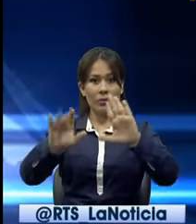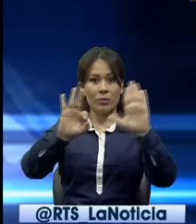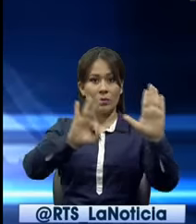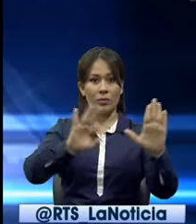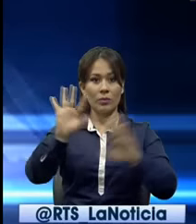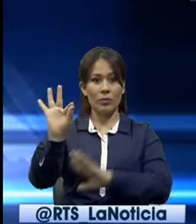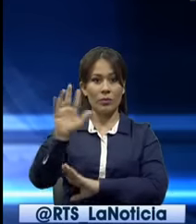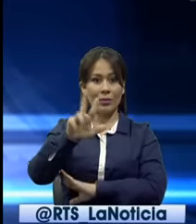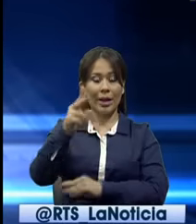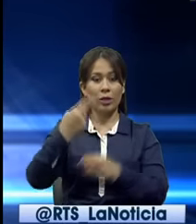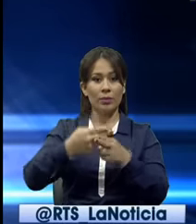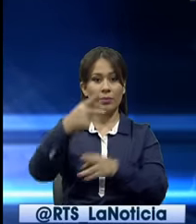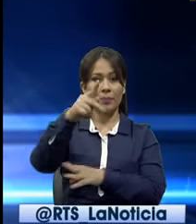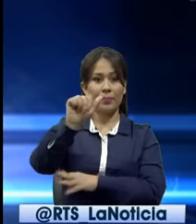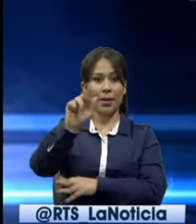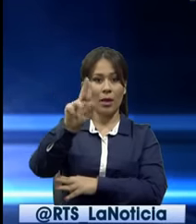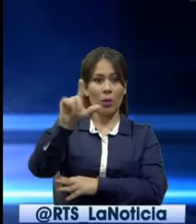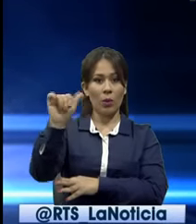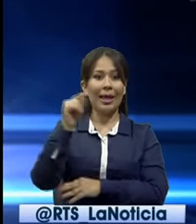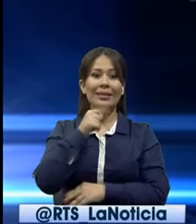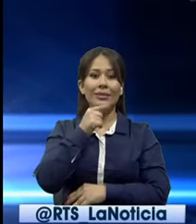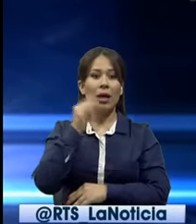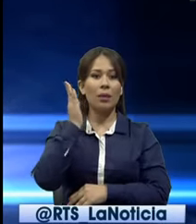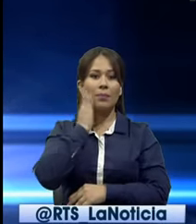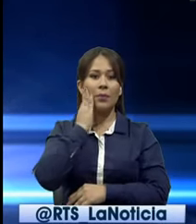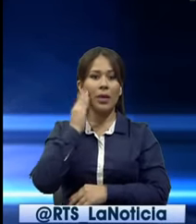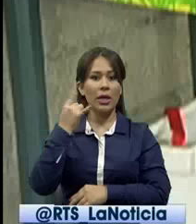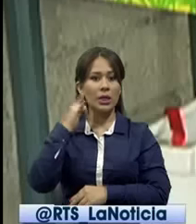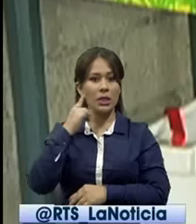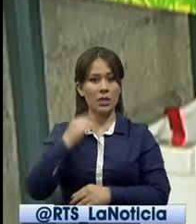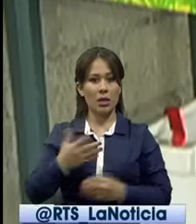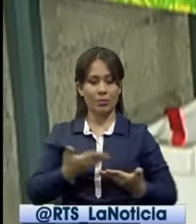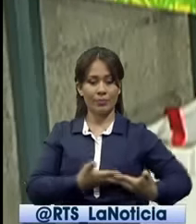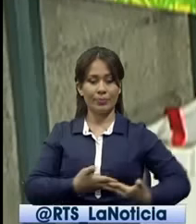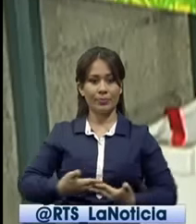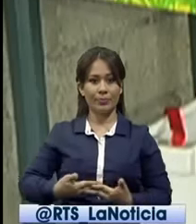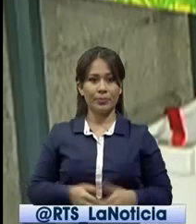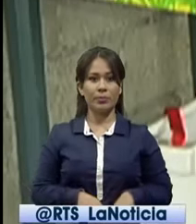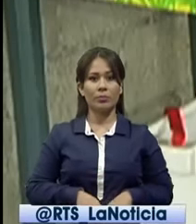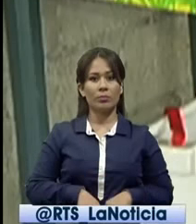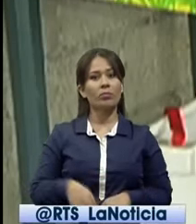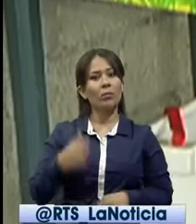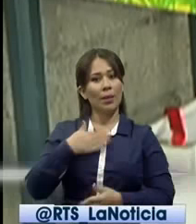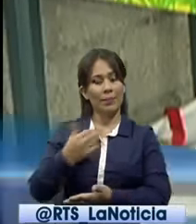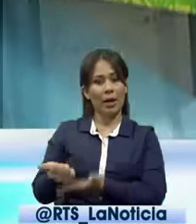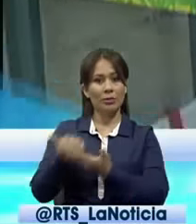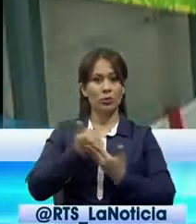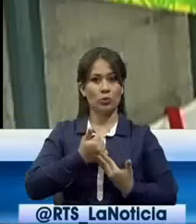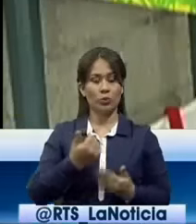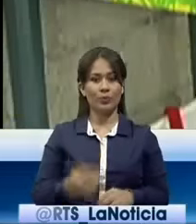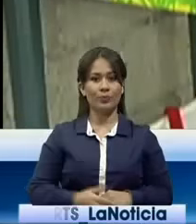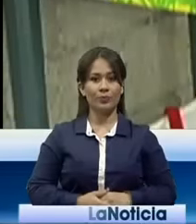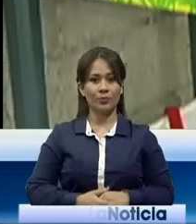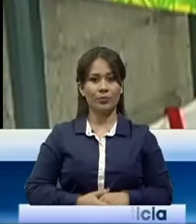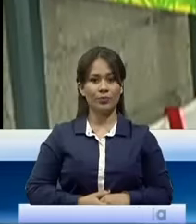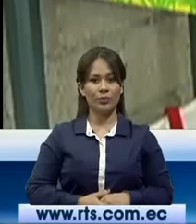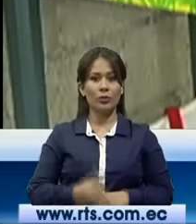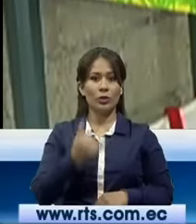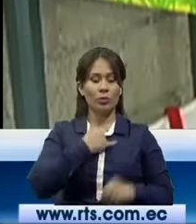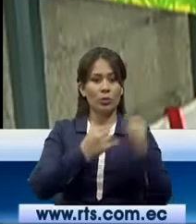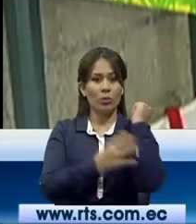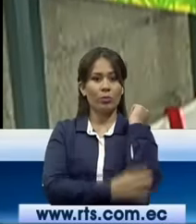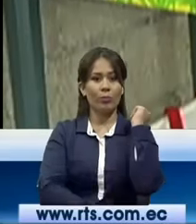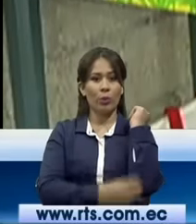097-9947-893 con Paula Parrales, madre de las pequeñas. Que me ayude, porque soy una persona